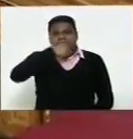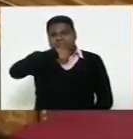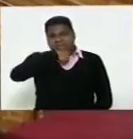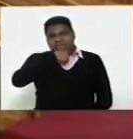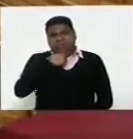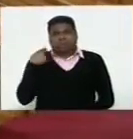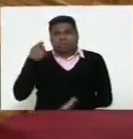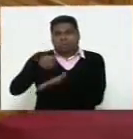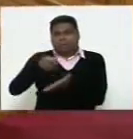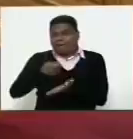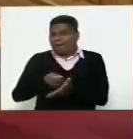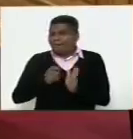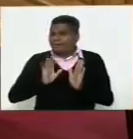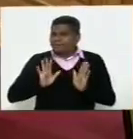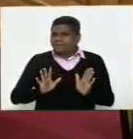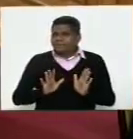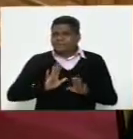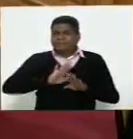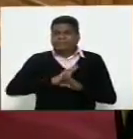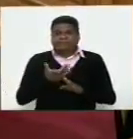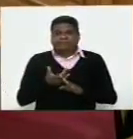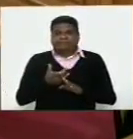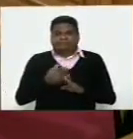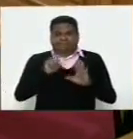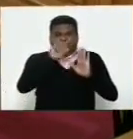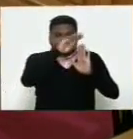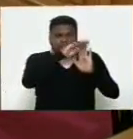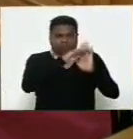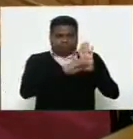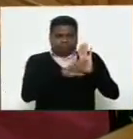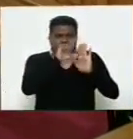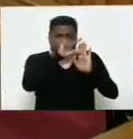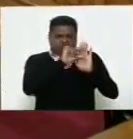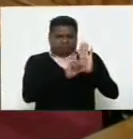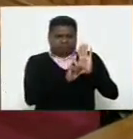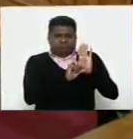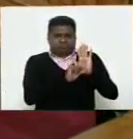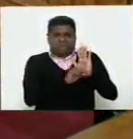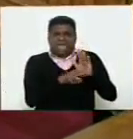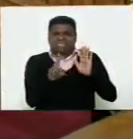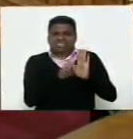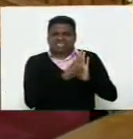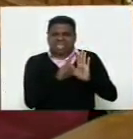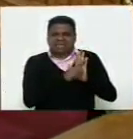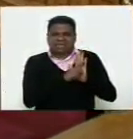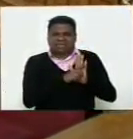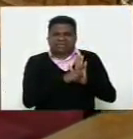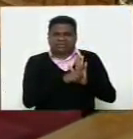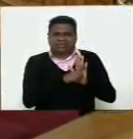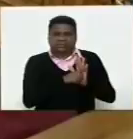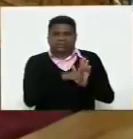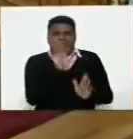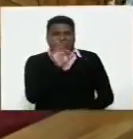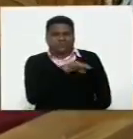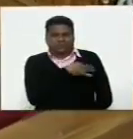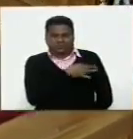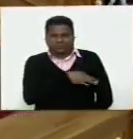Porque se está disminuyendo el derecho a la seguridad social,